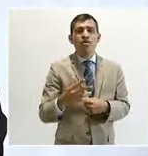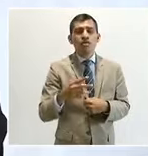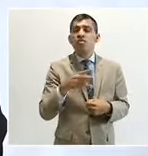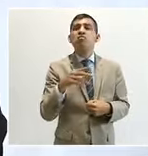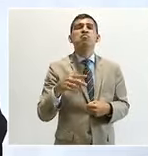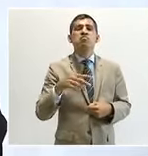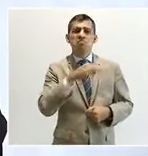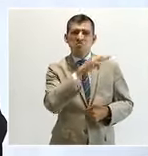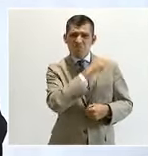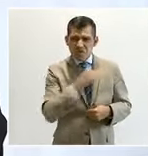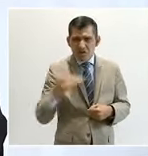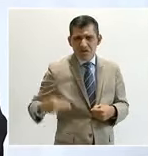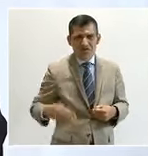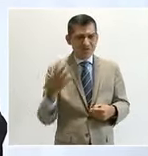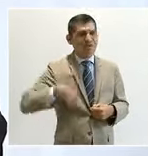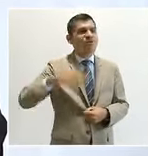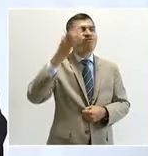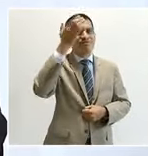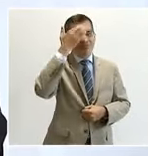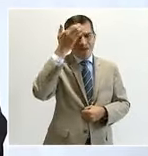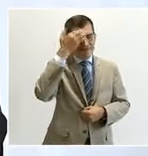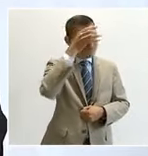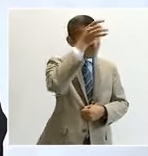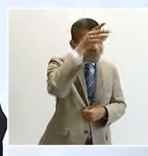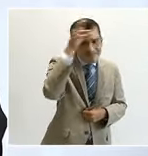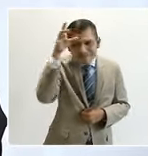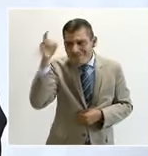tengo esa dicha enorme